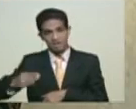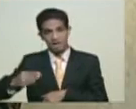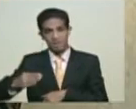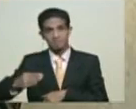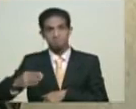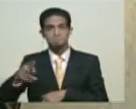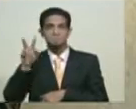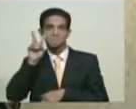de la infraestructura y la economía.